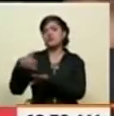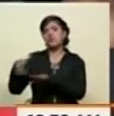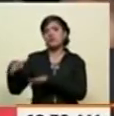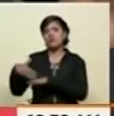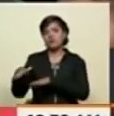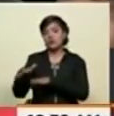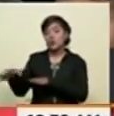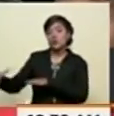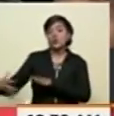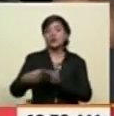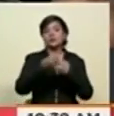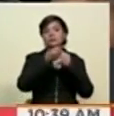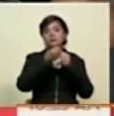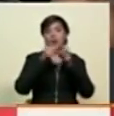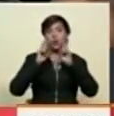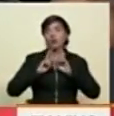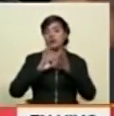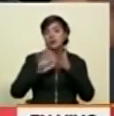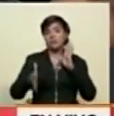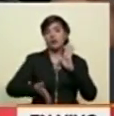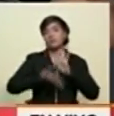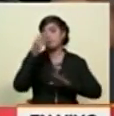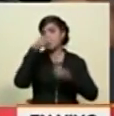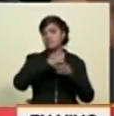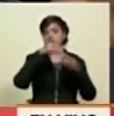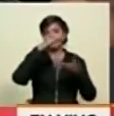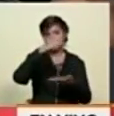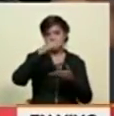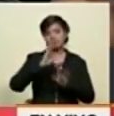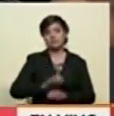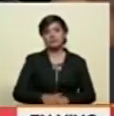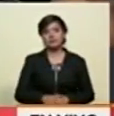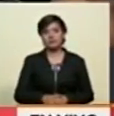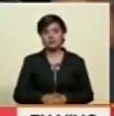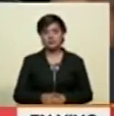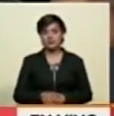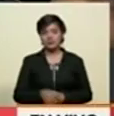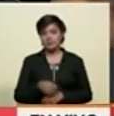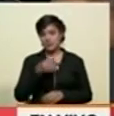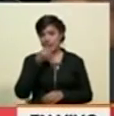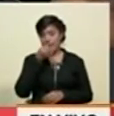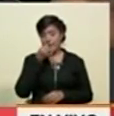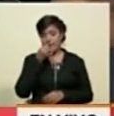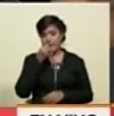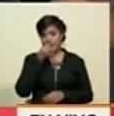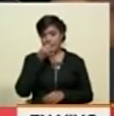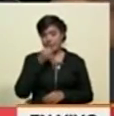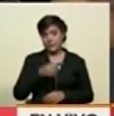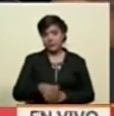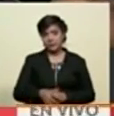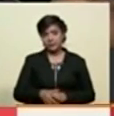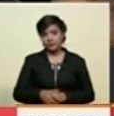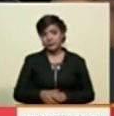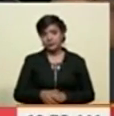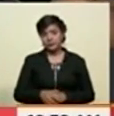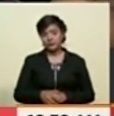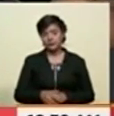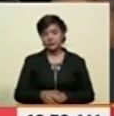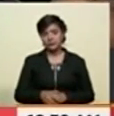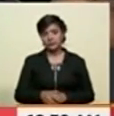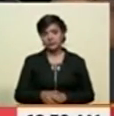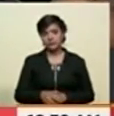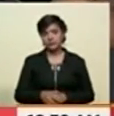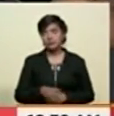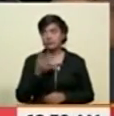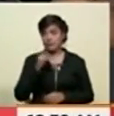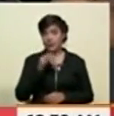prrr, lo pulen y eso va para harinita, su producto. Entonces su producto, que literalmente tiene un